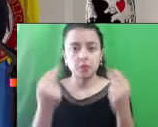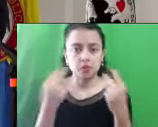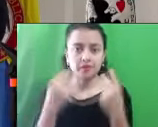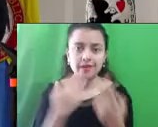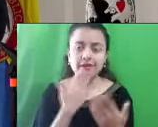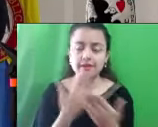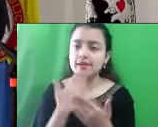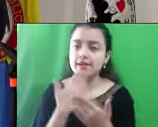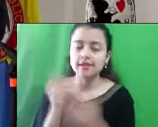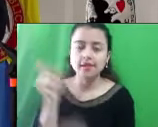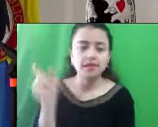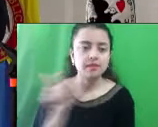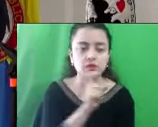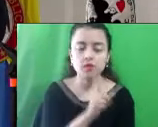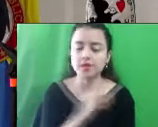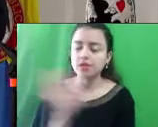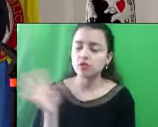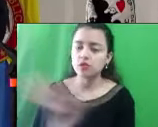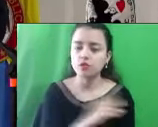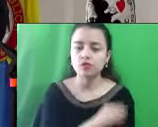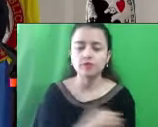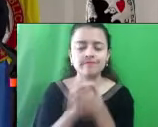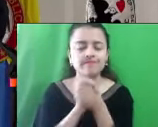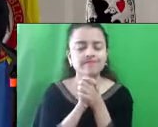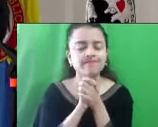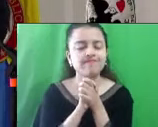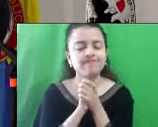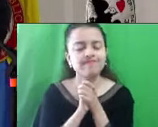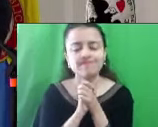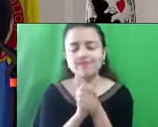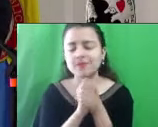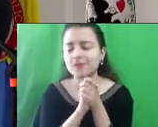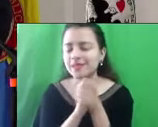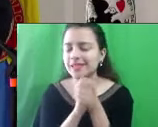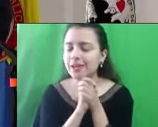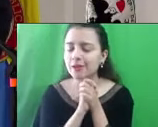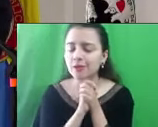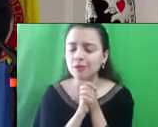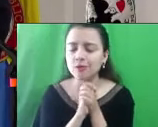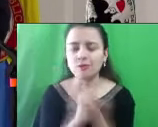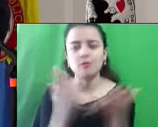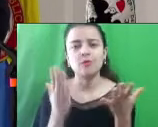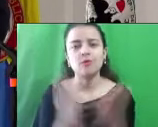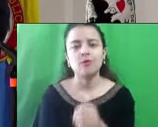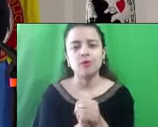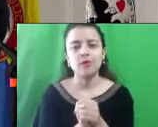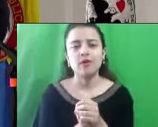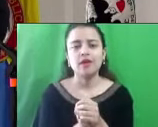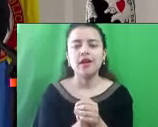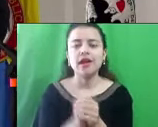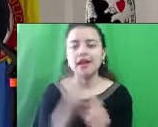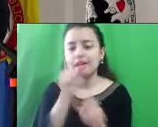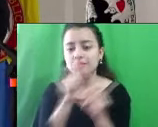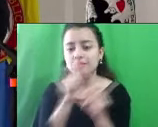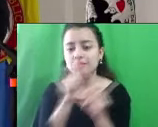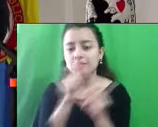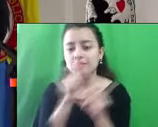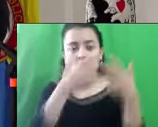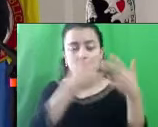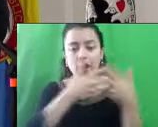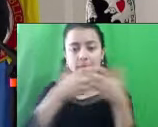Igualmente, un saludo muy especial a todo el equipo de la empresa Aguas de Facatativá, a los subgerentes, a los jefes,